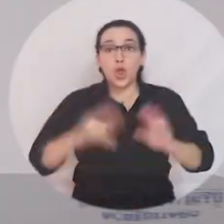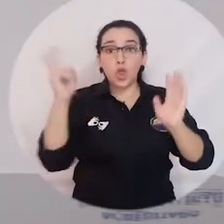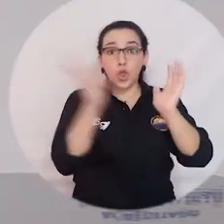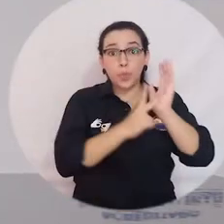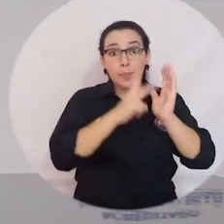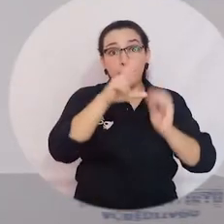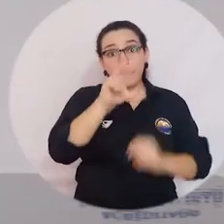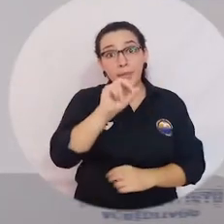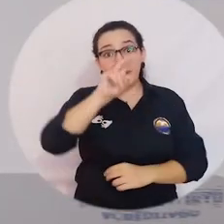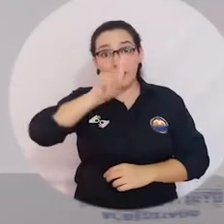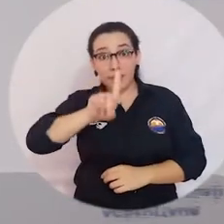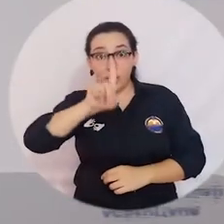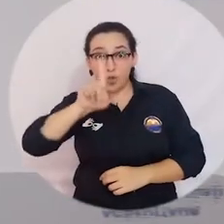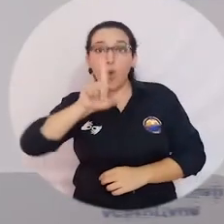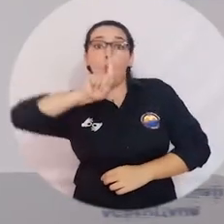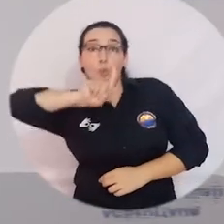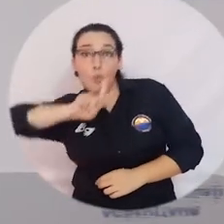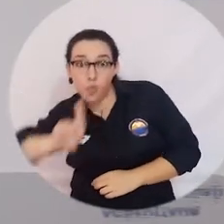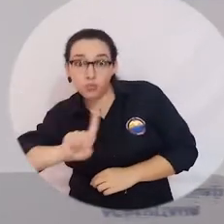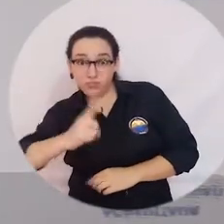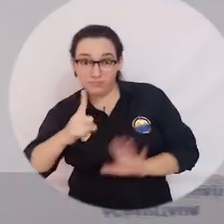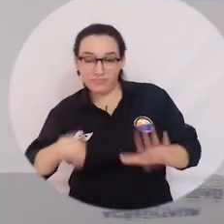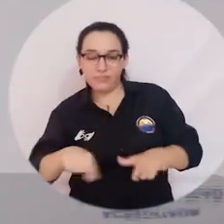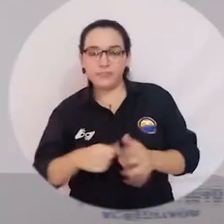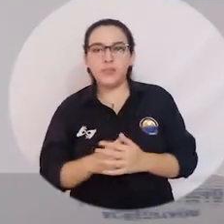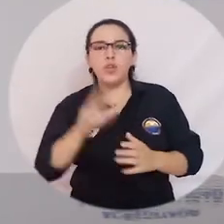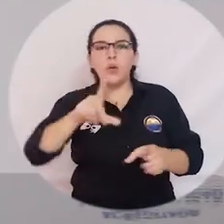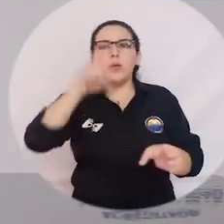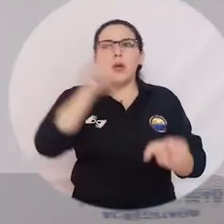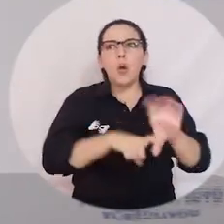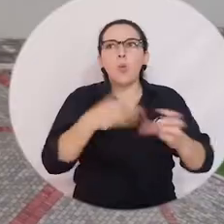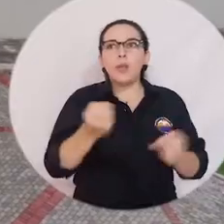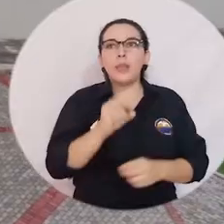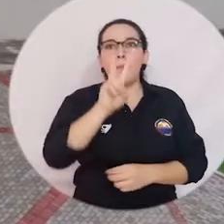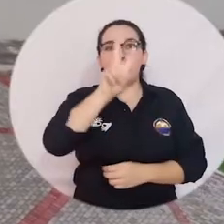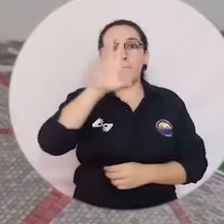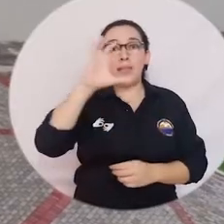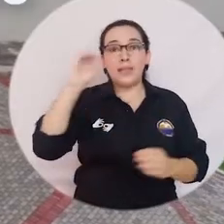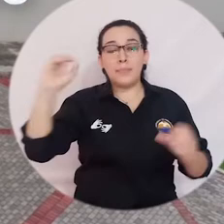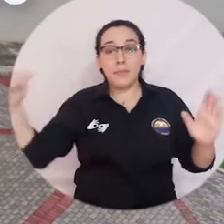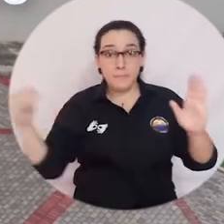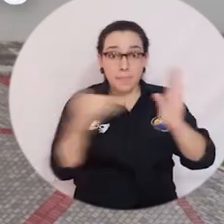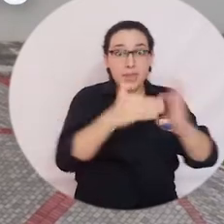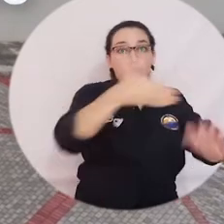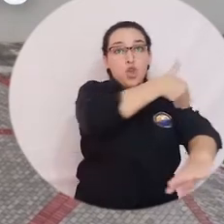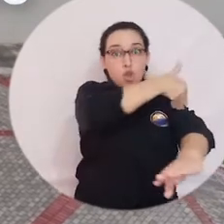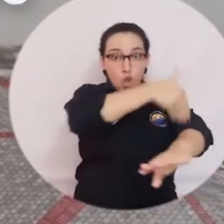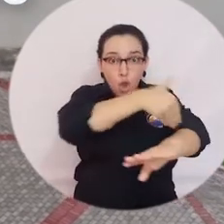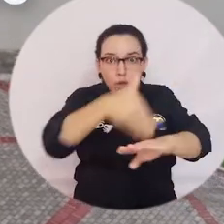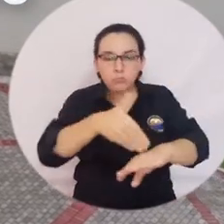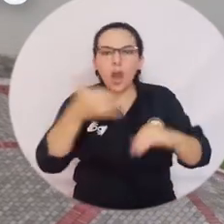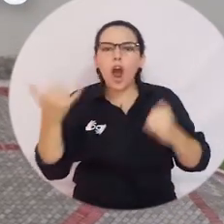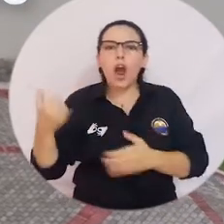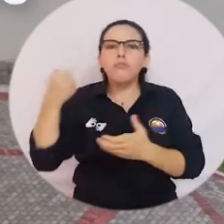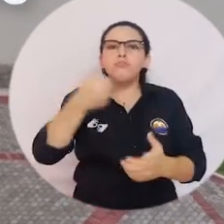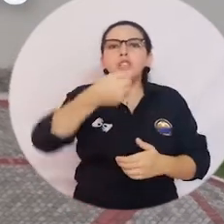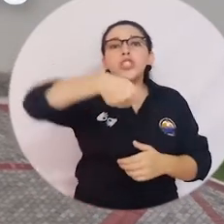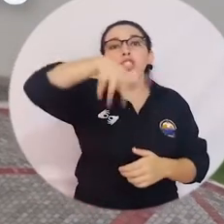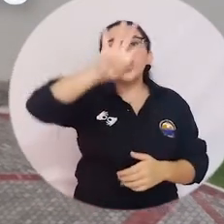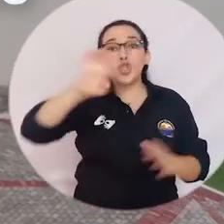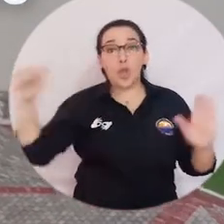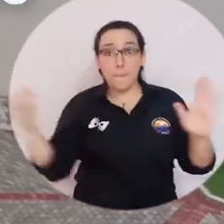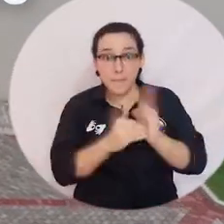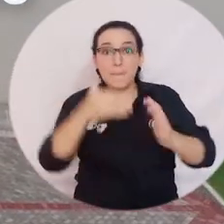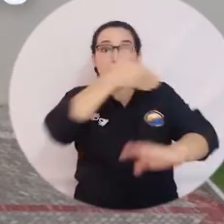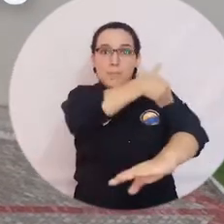Para el 2021-1, el valor total de la matrícula es cerca de 26 mil millones de pesos. Hoy tenemos 18 mil